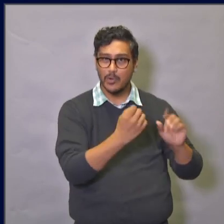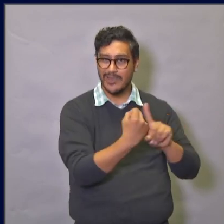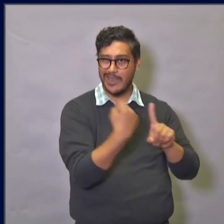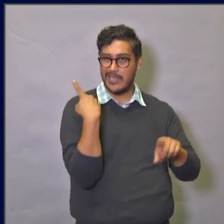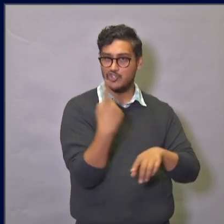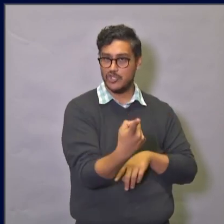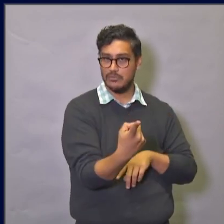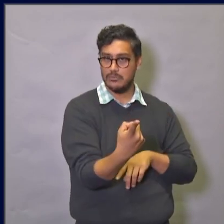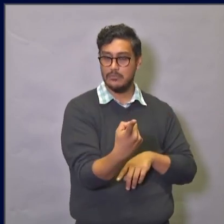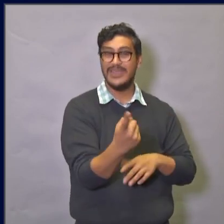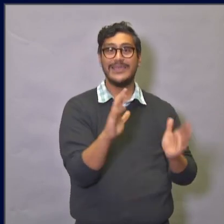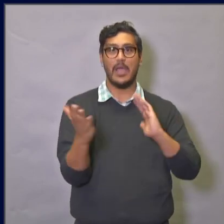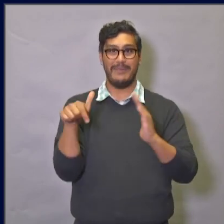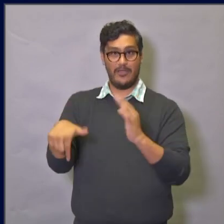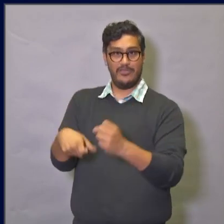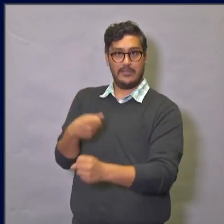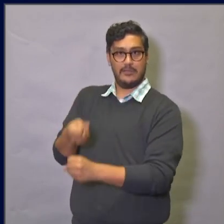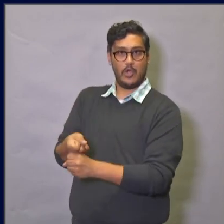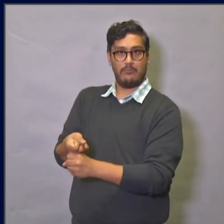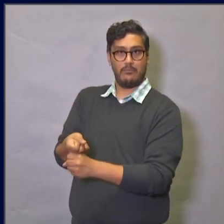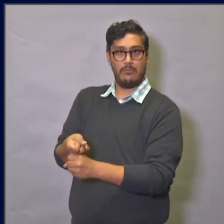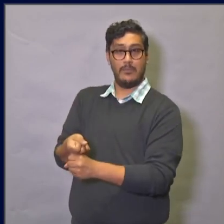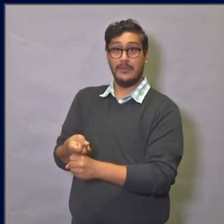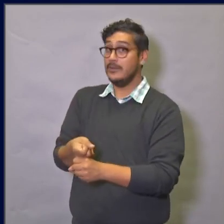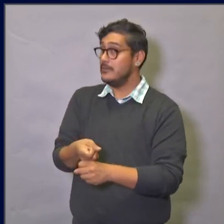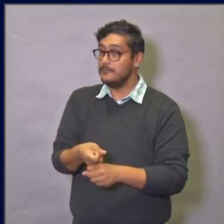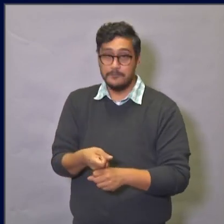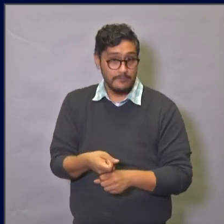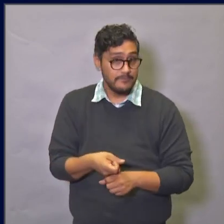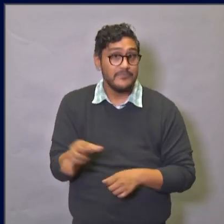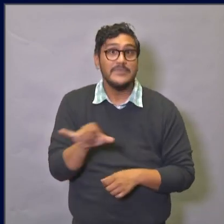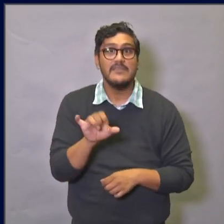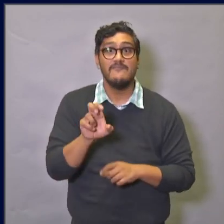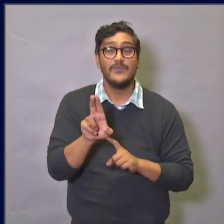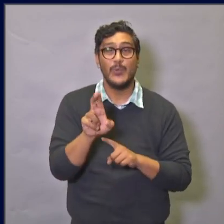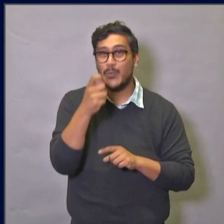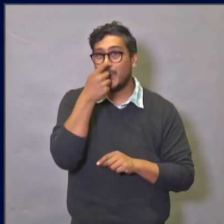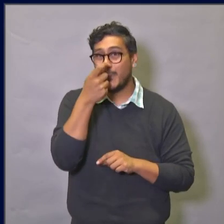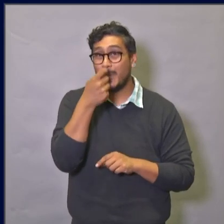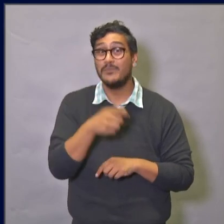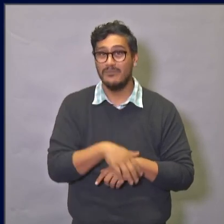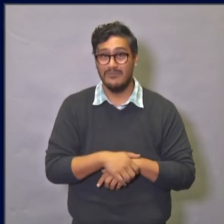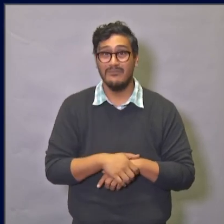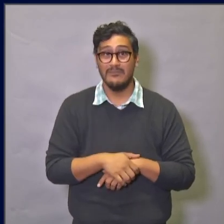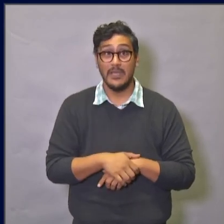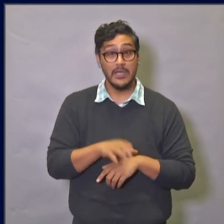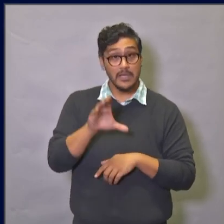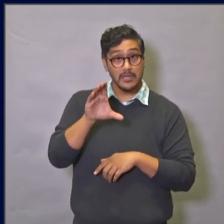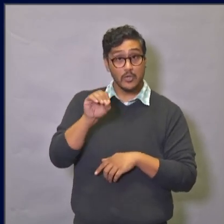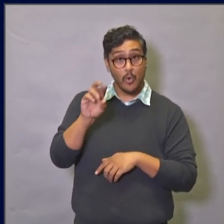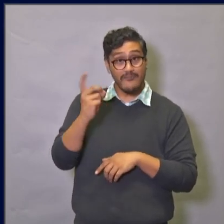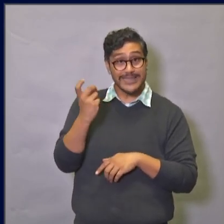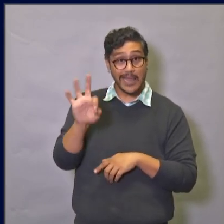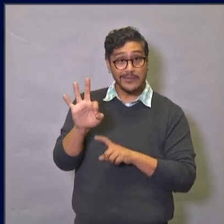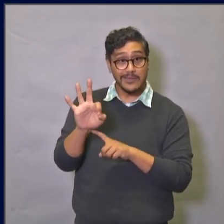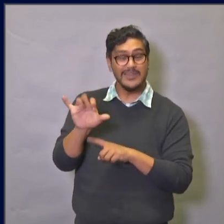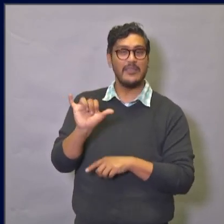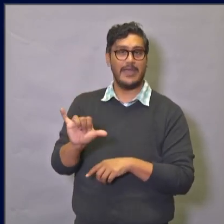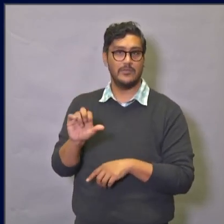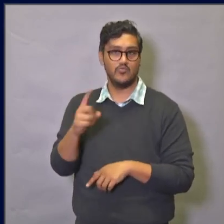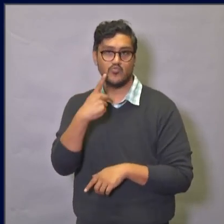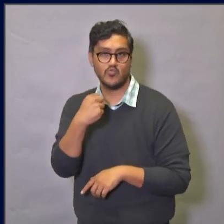este año, que fueron por síntomas similares a la gripe, la línea de puntos, y para COVID-19, la línea